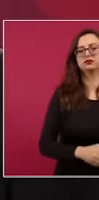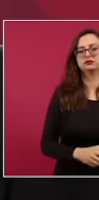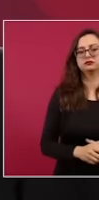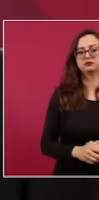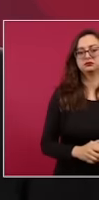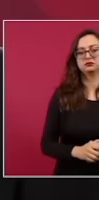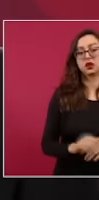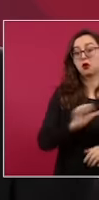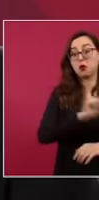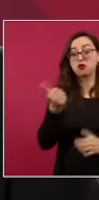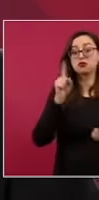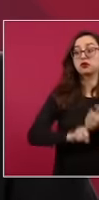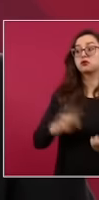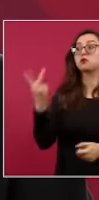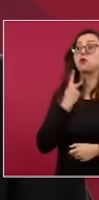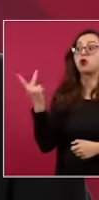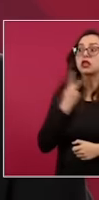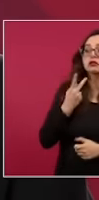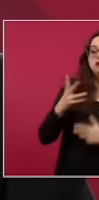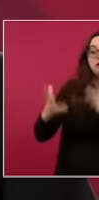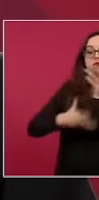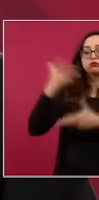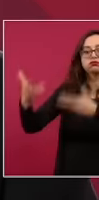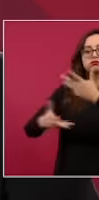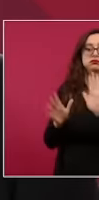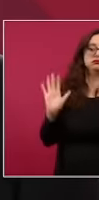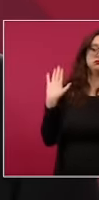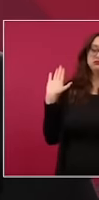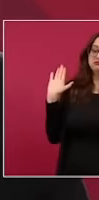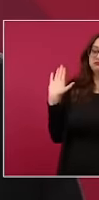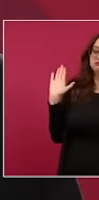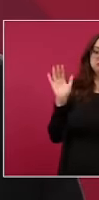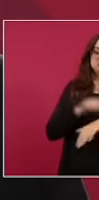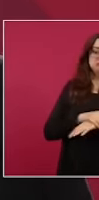Lo demás, lo político, pues ya lo va a atender